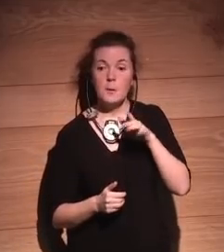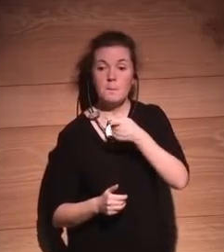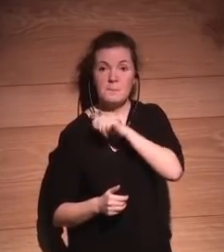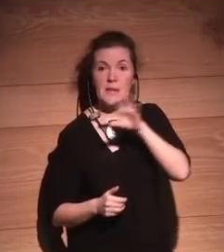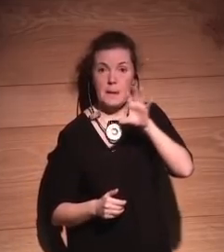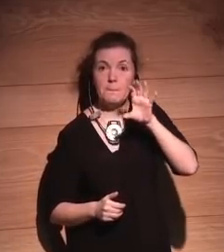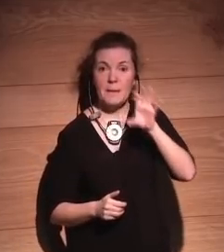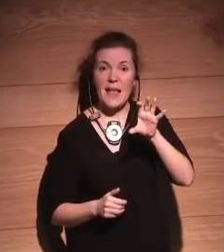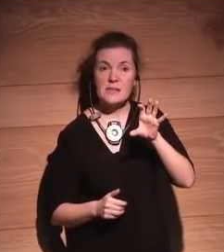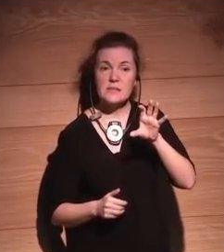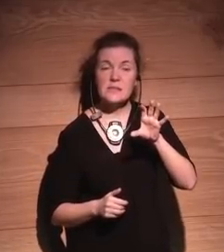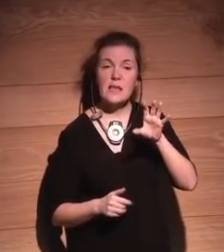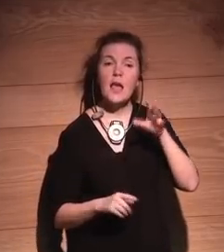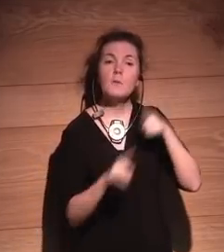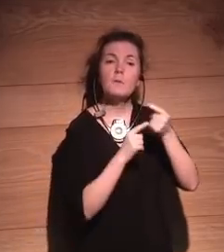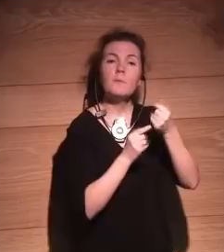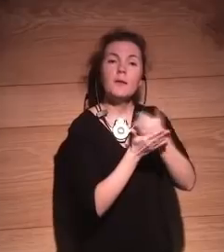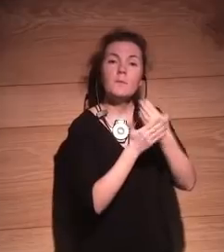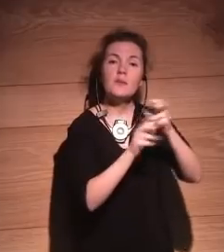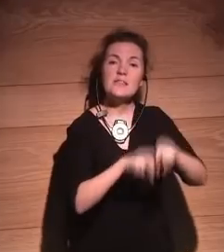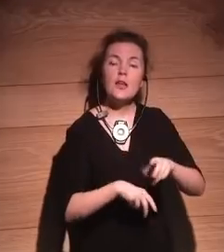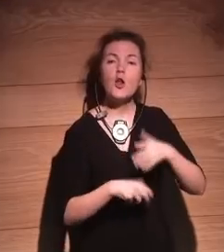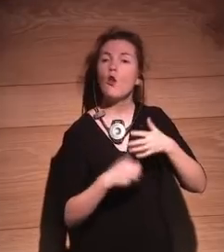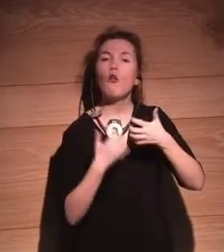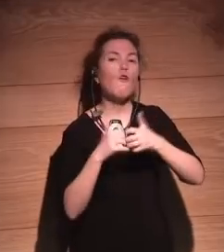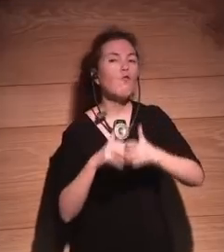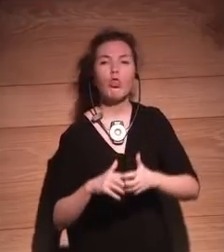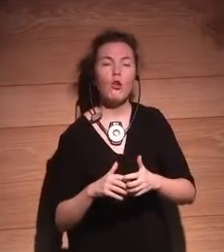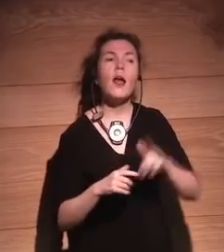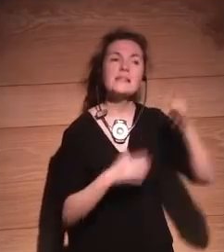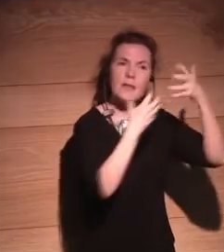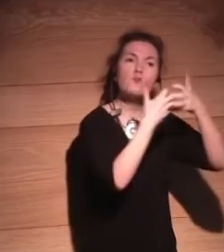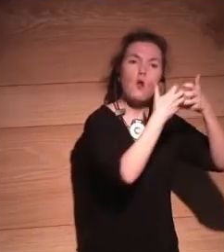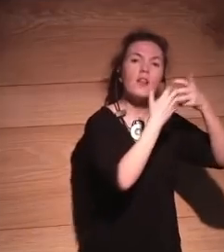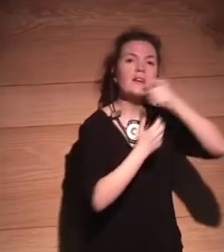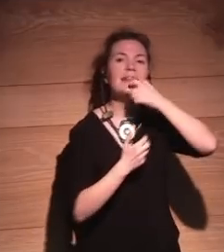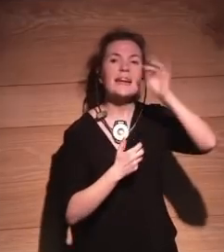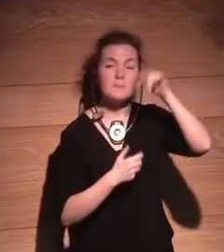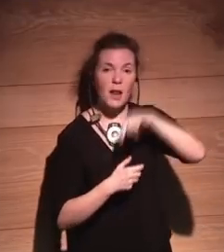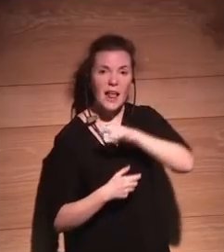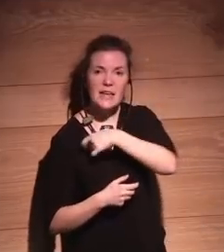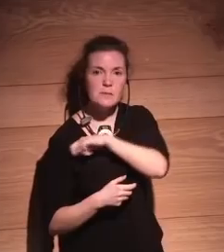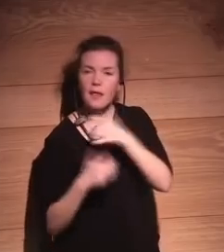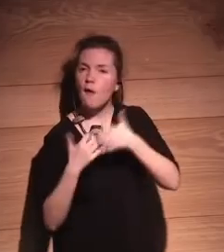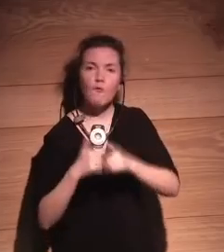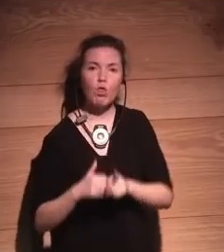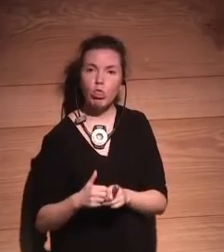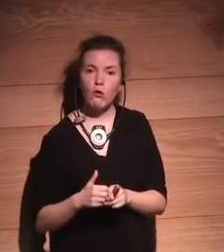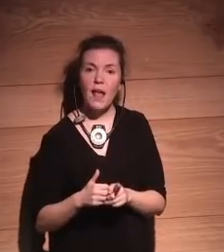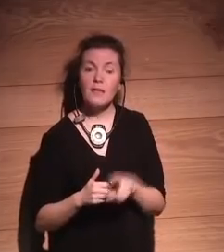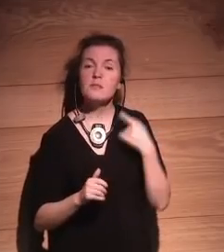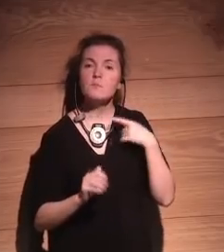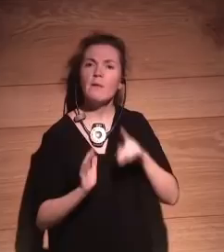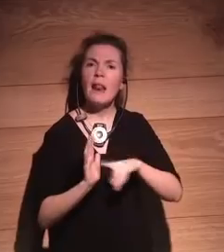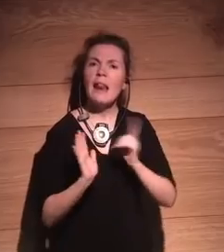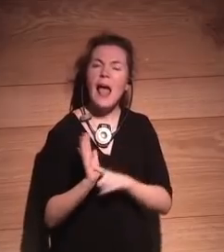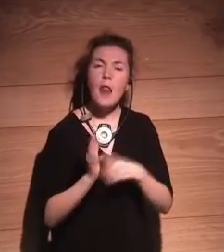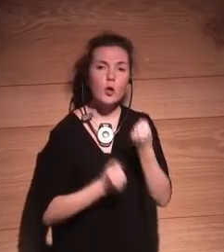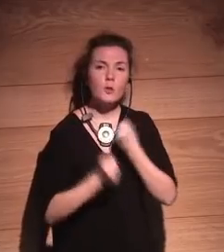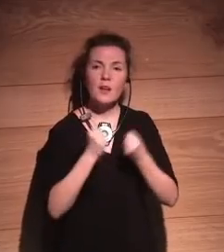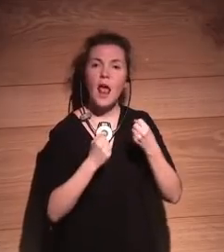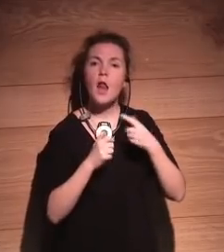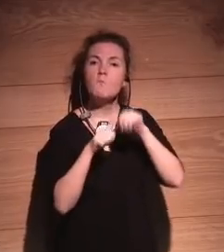España, donde no funciona la filantropía como funciona en Estados Unidos o en Inglaterra. O sea, es que aquí la filantropía ni siquiera legalmente y económicamente funciona